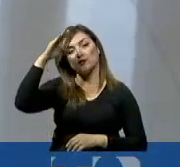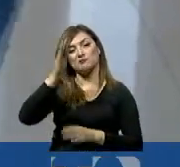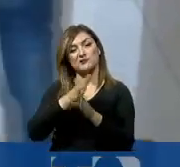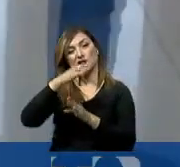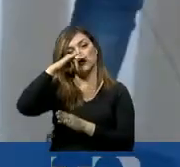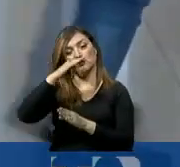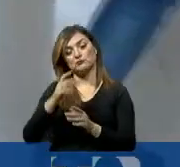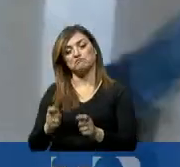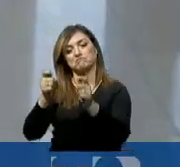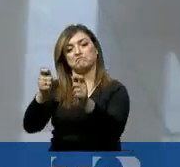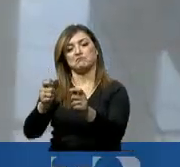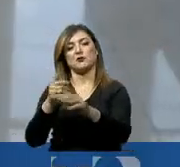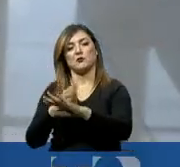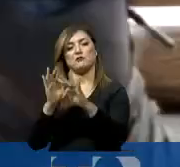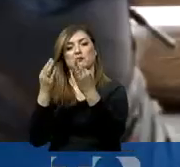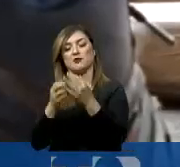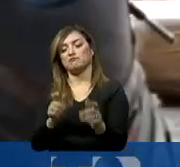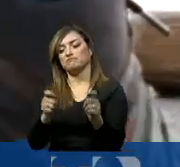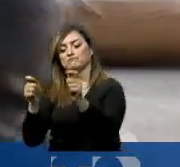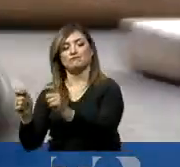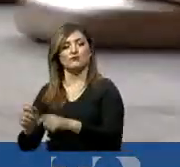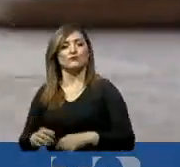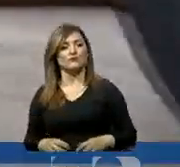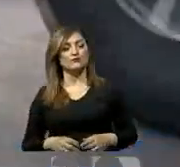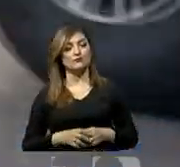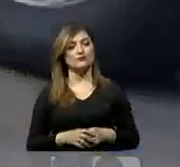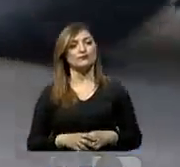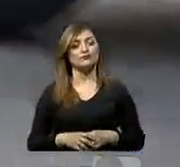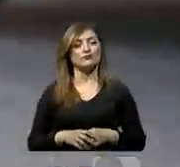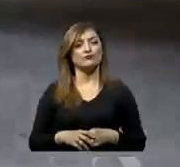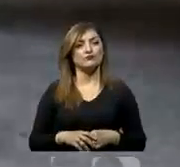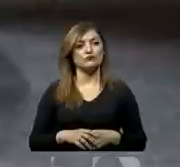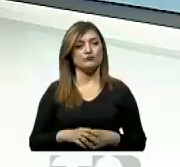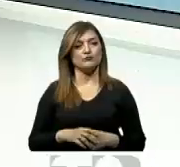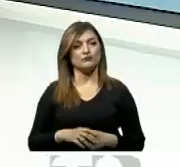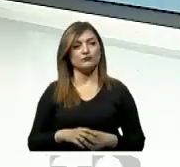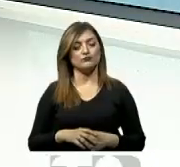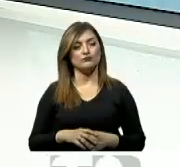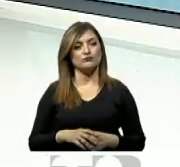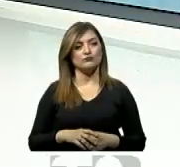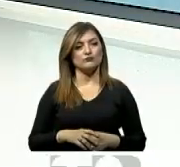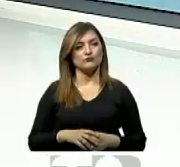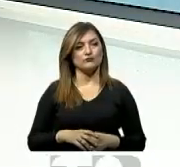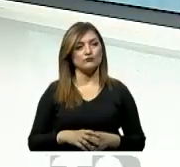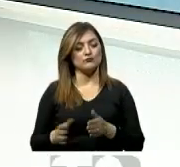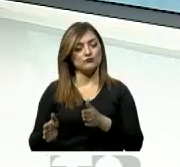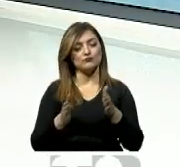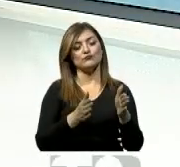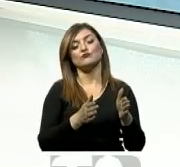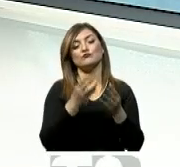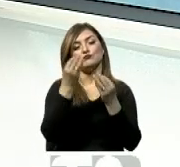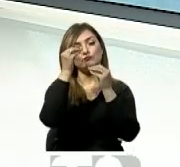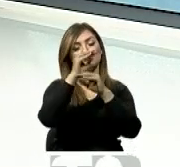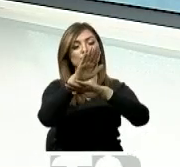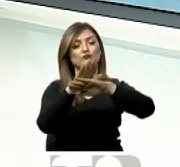hasta entregarlos a familiares cercanos. En Tulcán, Jairo Jacome Ortega, 24 horas. A continuación les